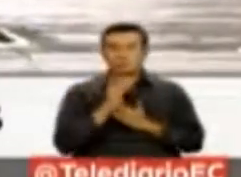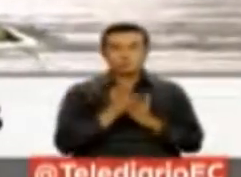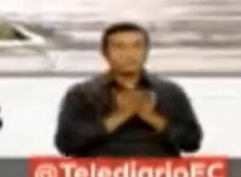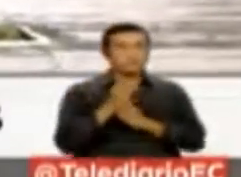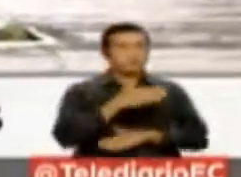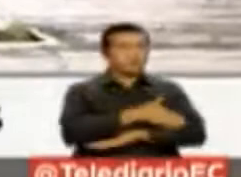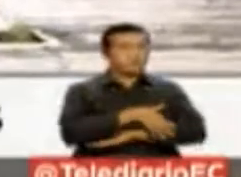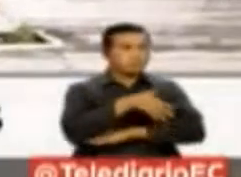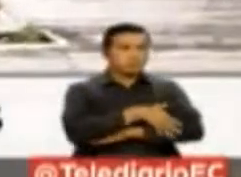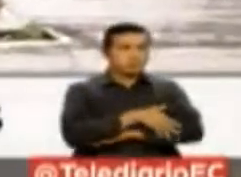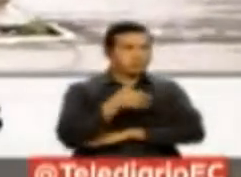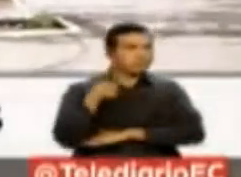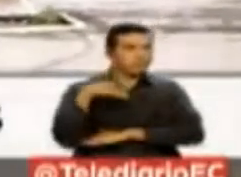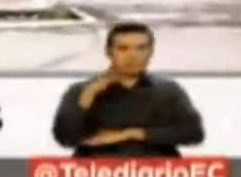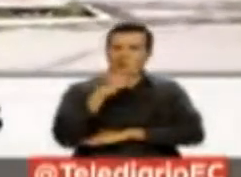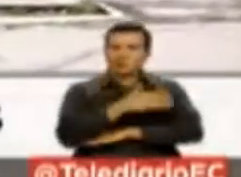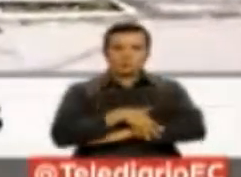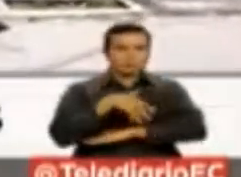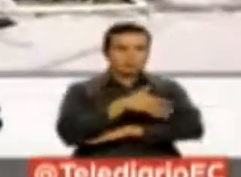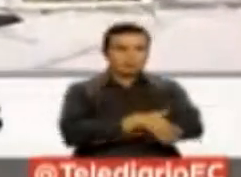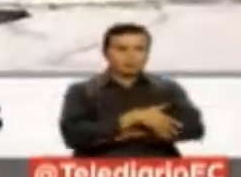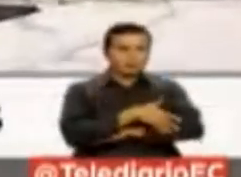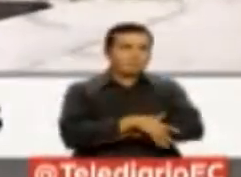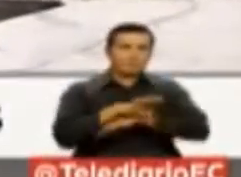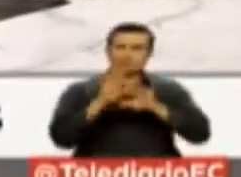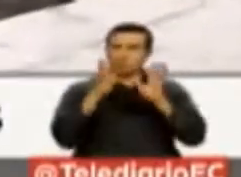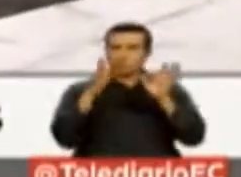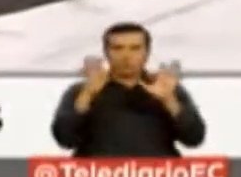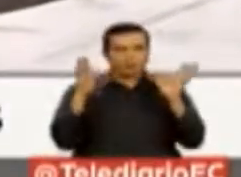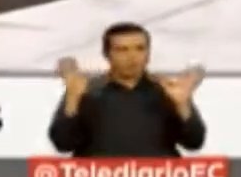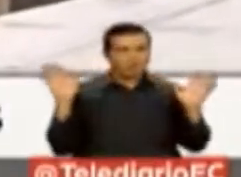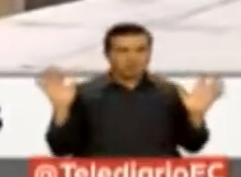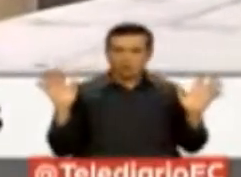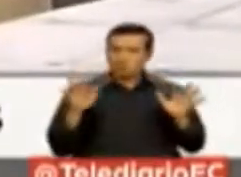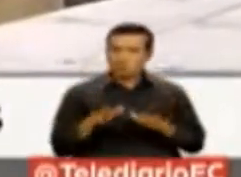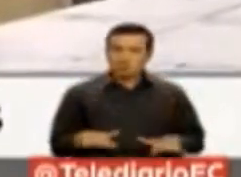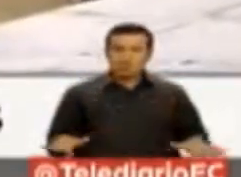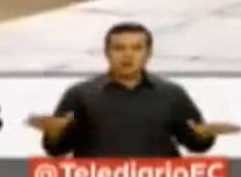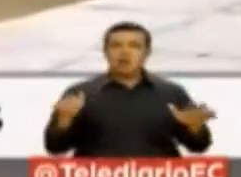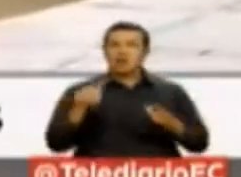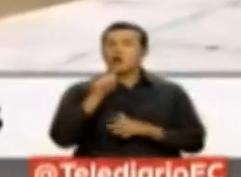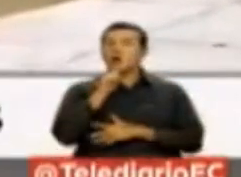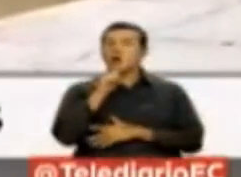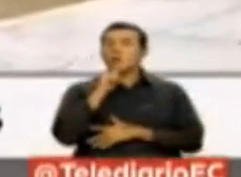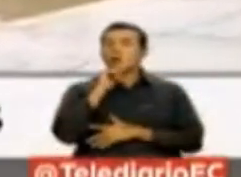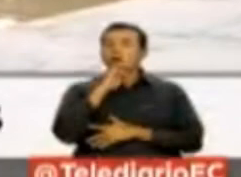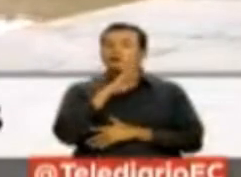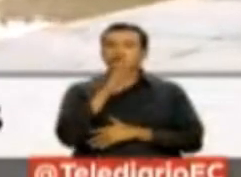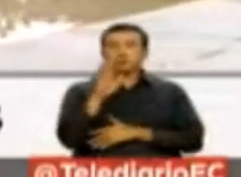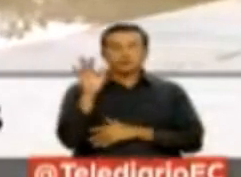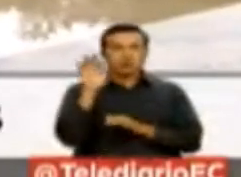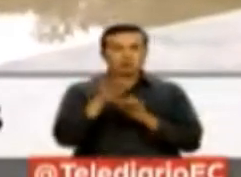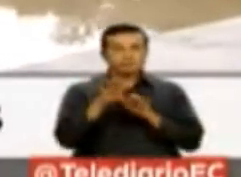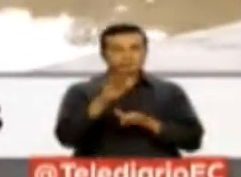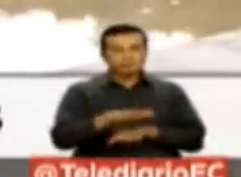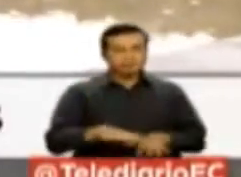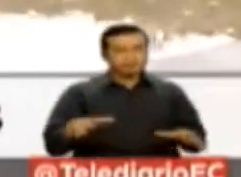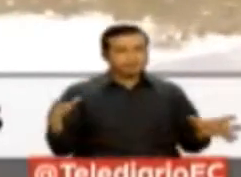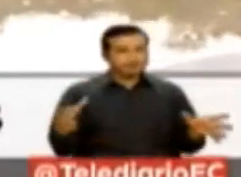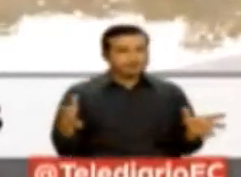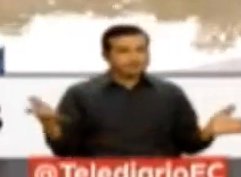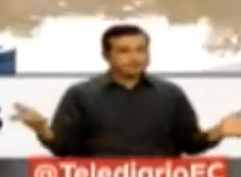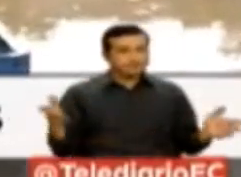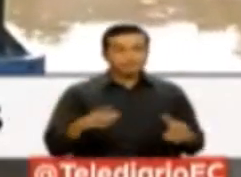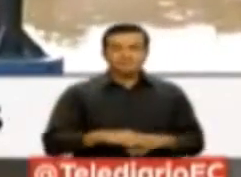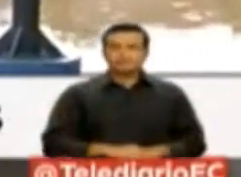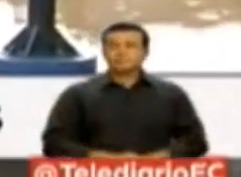alcantarillado no hay servicios alcantarillado como nadie todas estas aguas terminan lo que es aquí en esta parte de aquí abajo